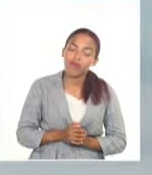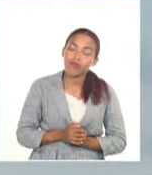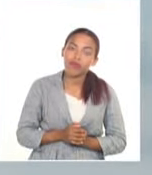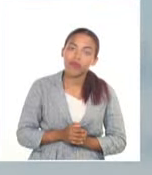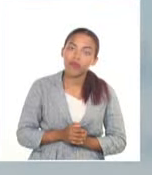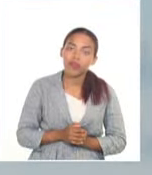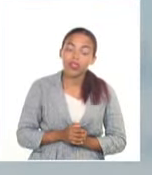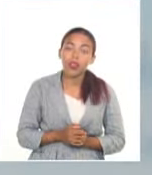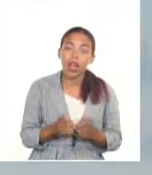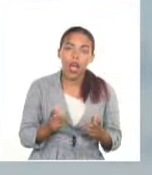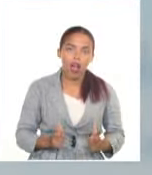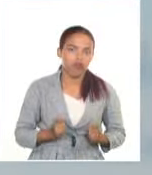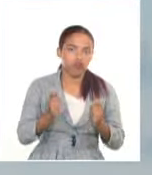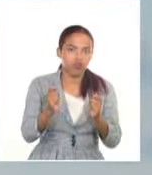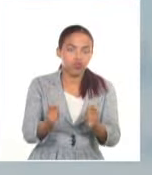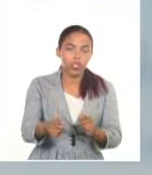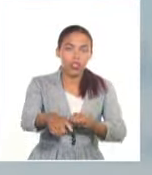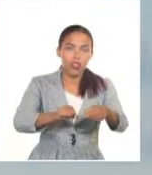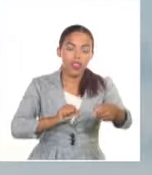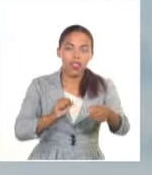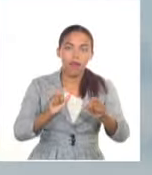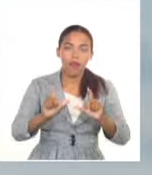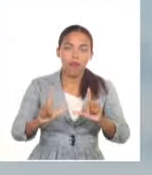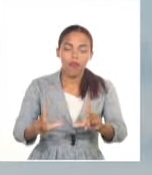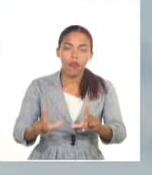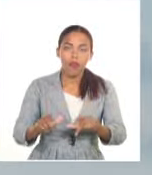que está ahí. Fidel que